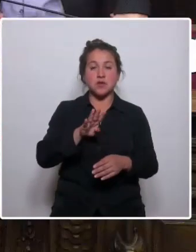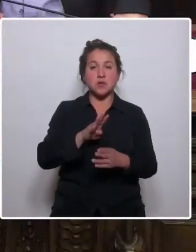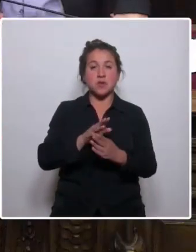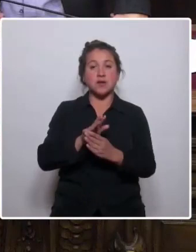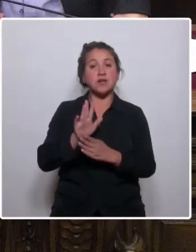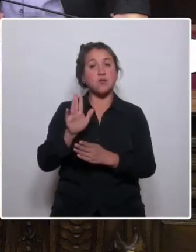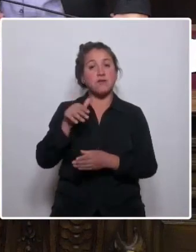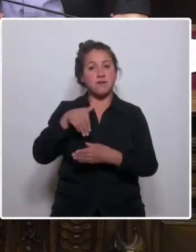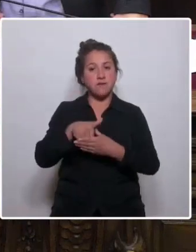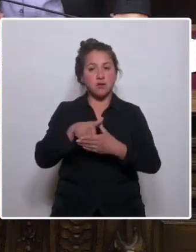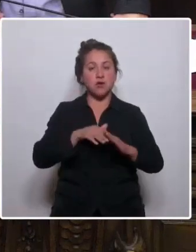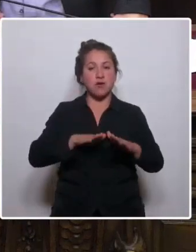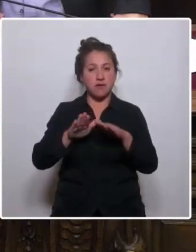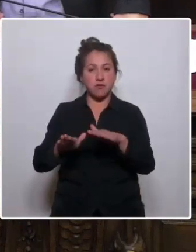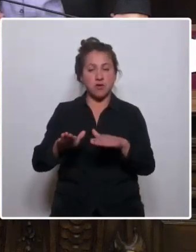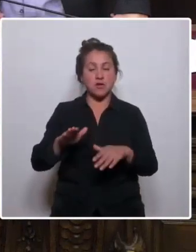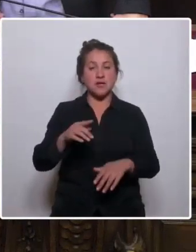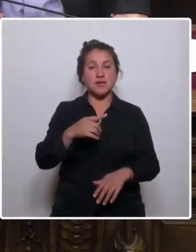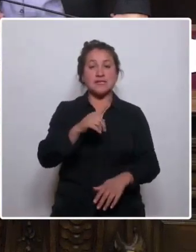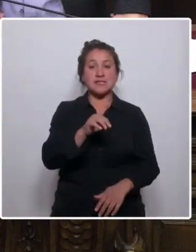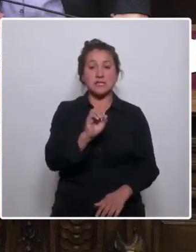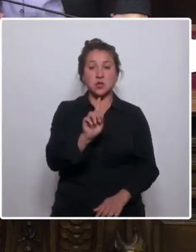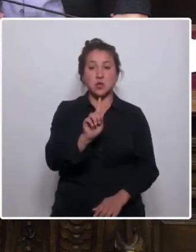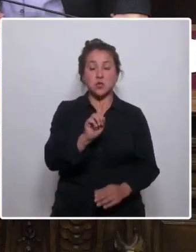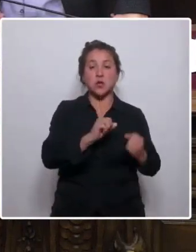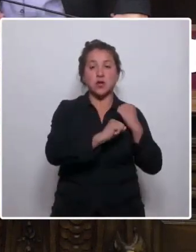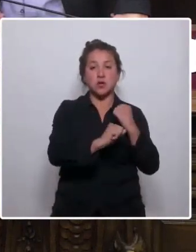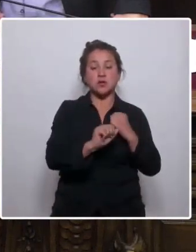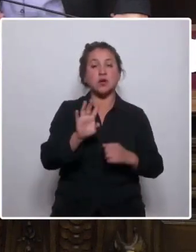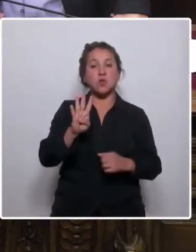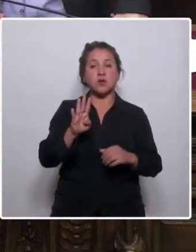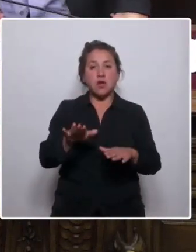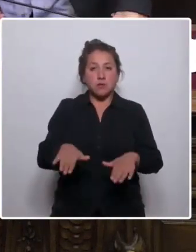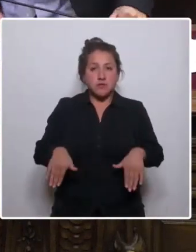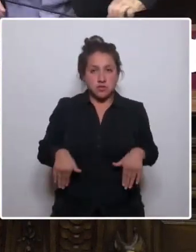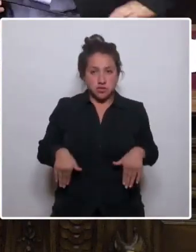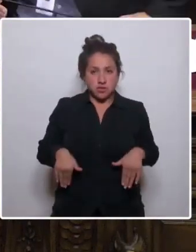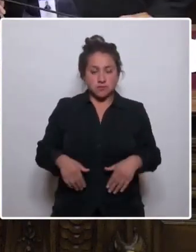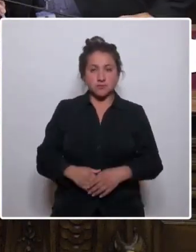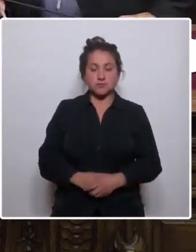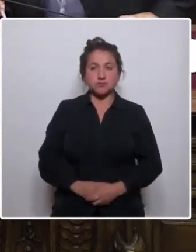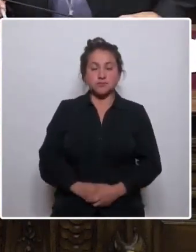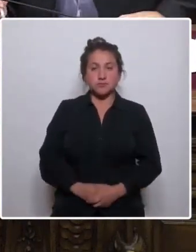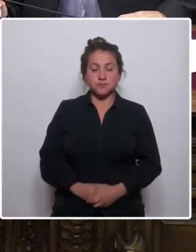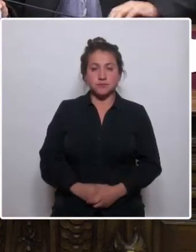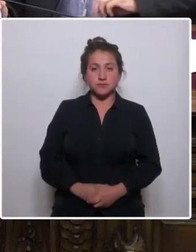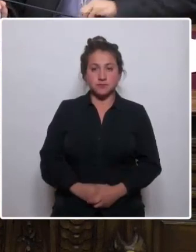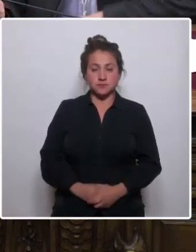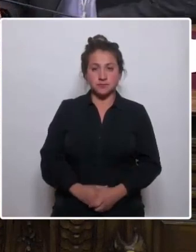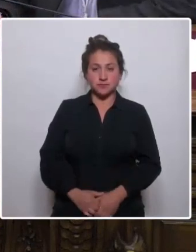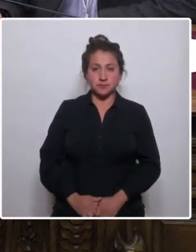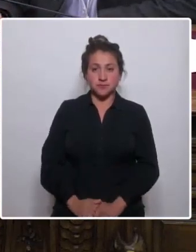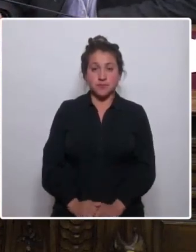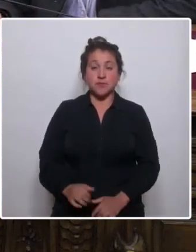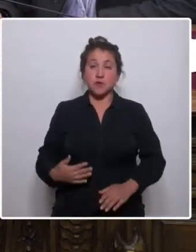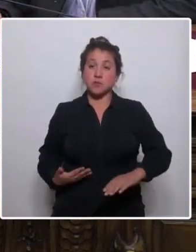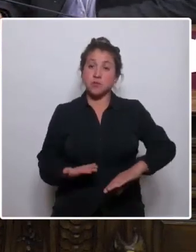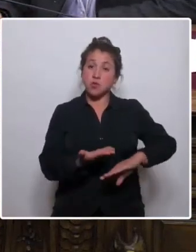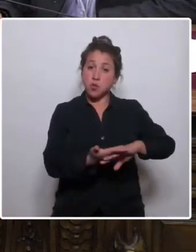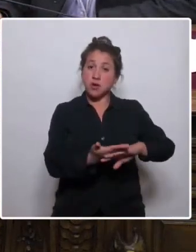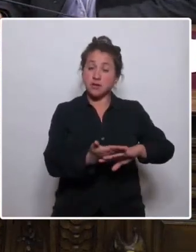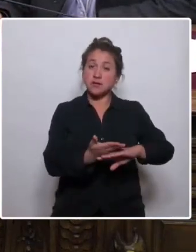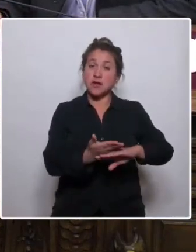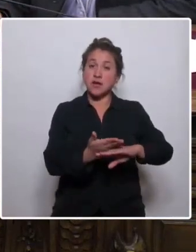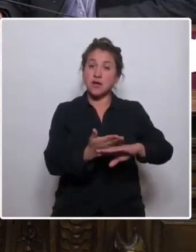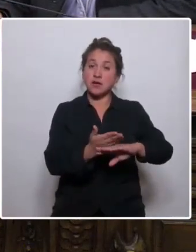49 votos a favor, 101 en contra y 4 abstenciones. Por lo tanto, esa propuesta aditiva se